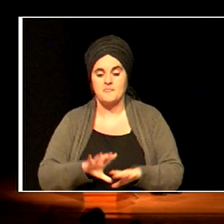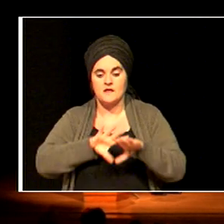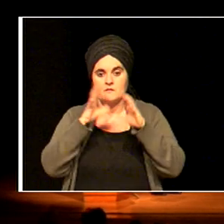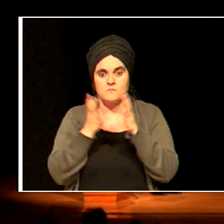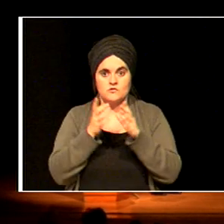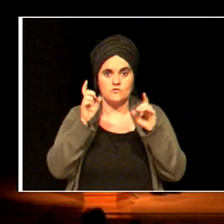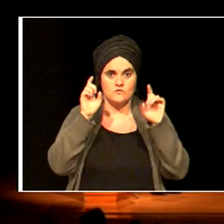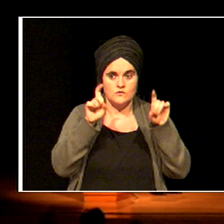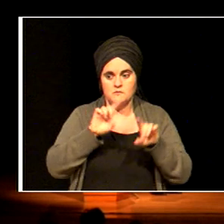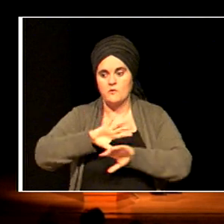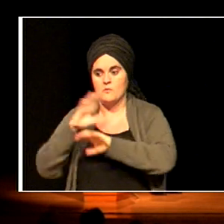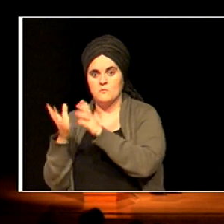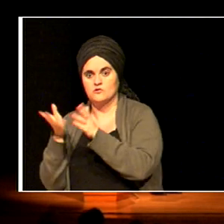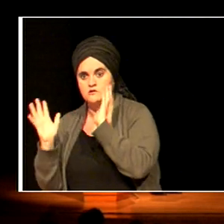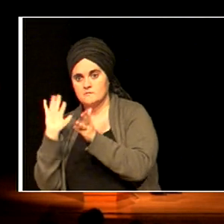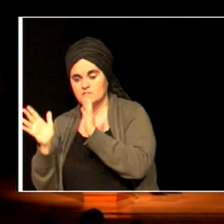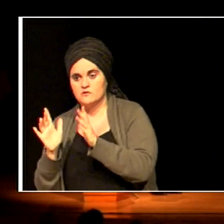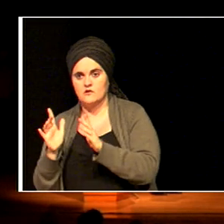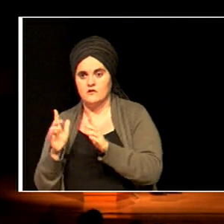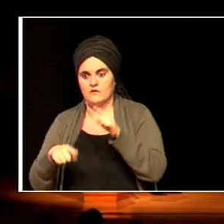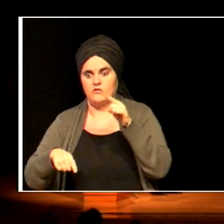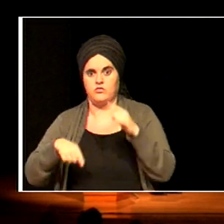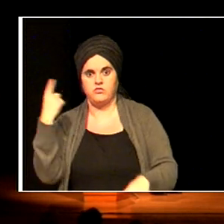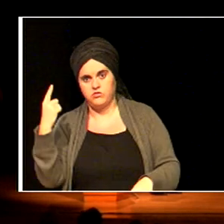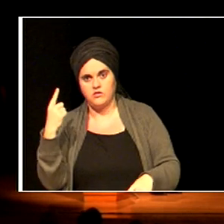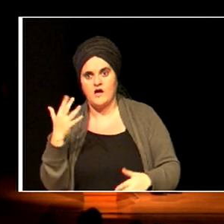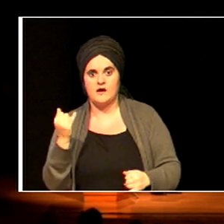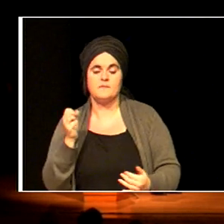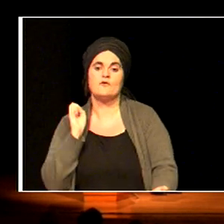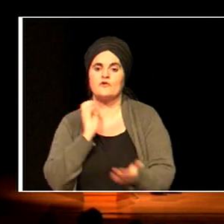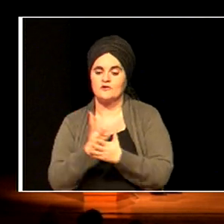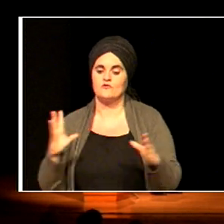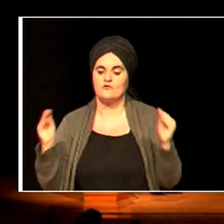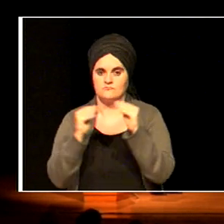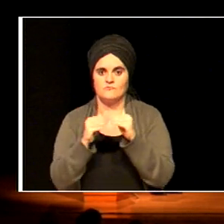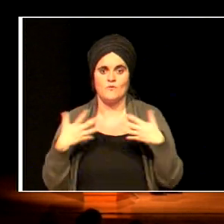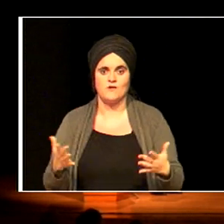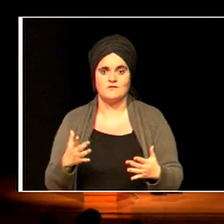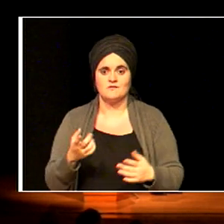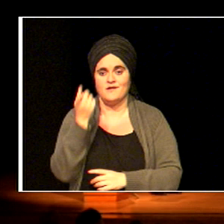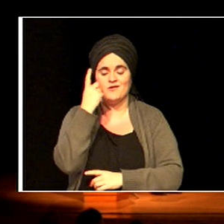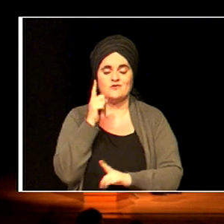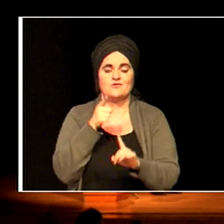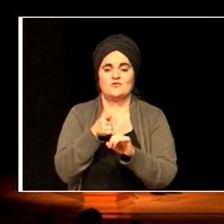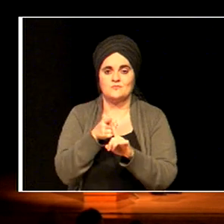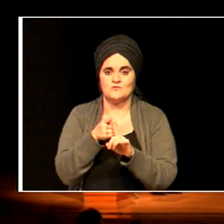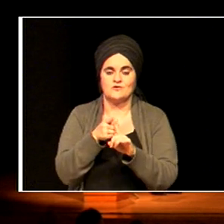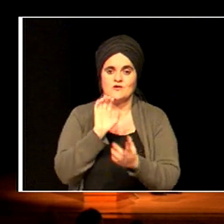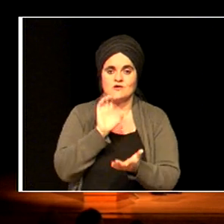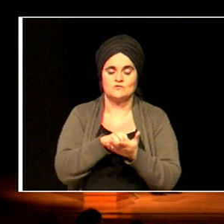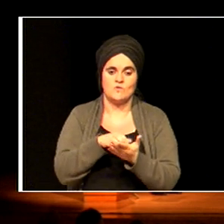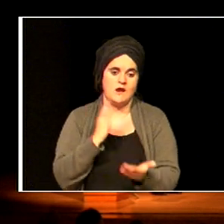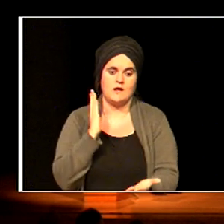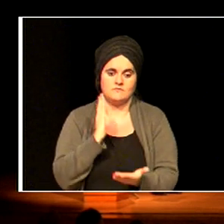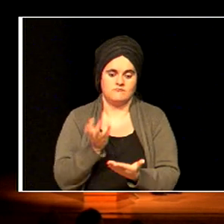mundo terapéutico tienen muchas diferencias, pero el reto común, que es conseguir que el alumno se sienta parte de la escuela, se sienta bien